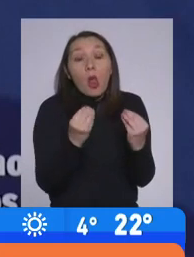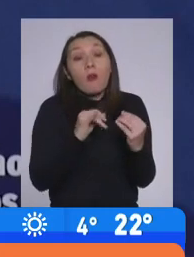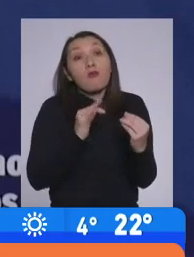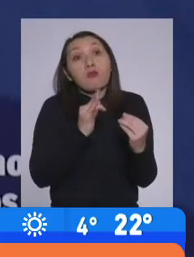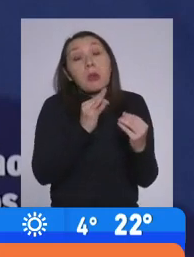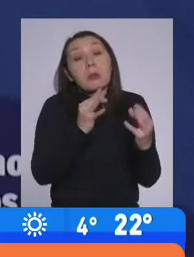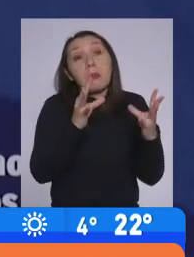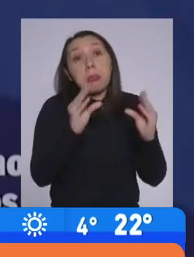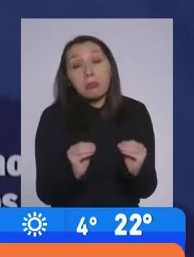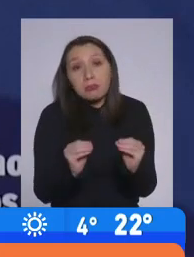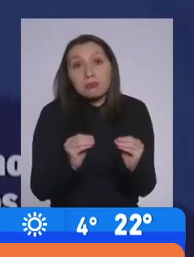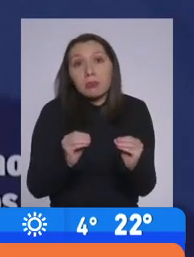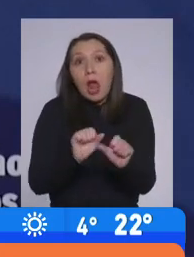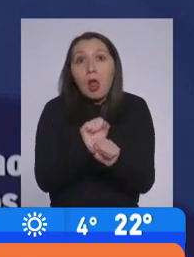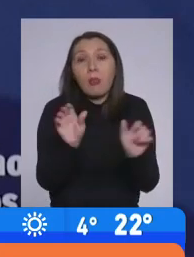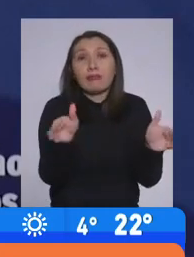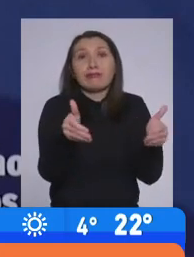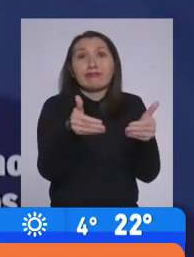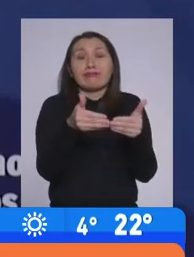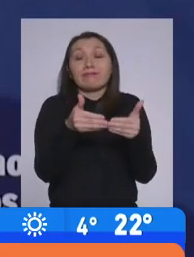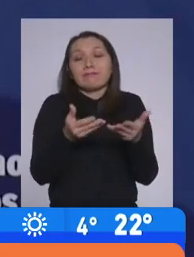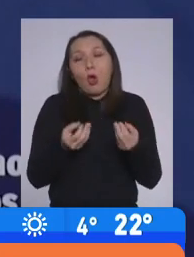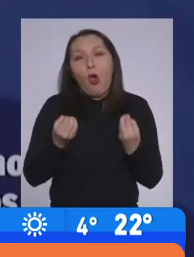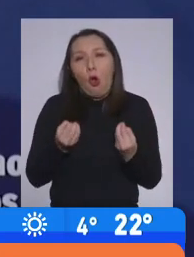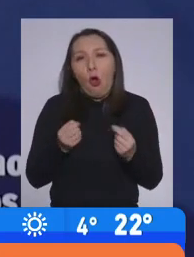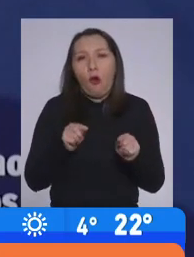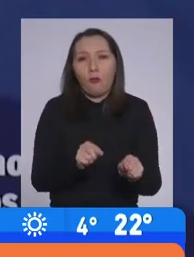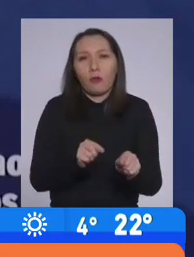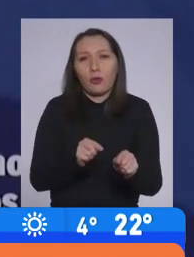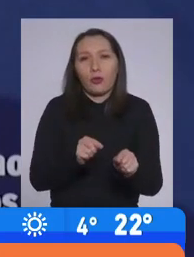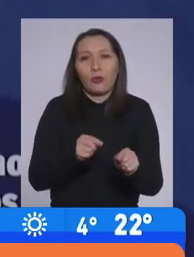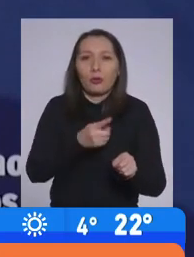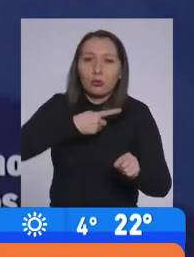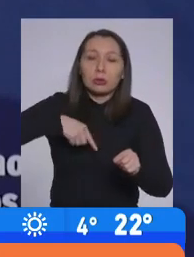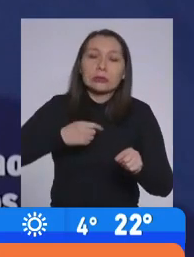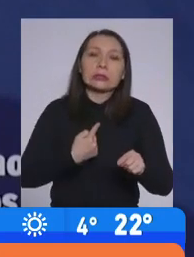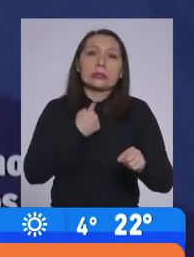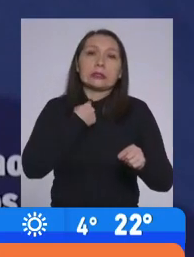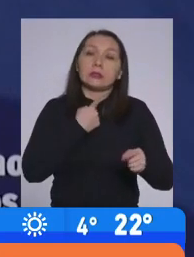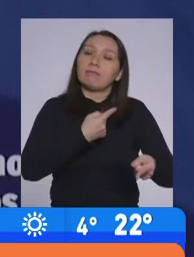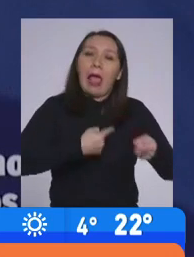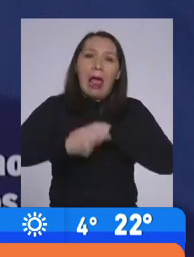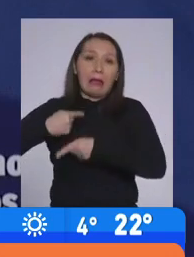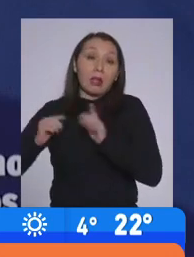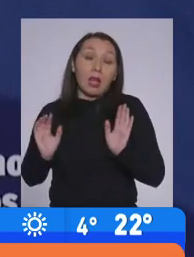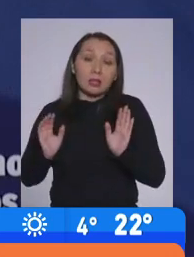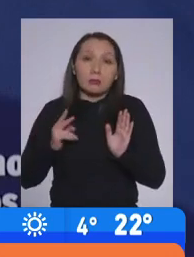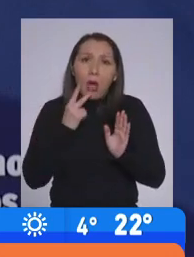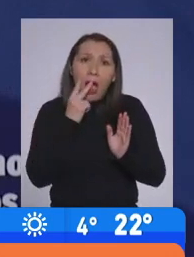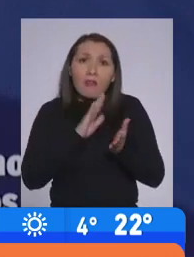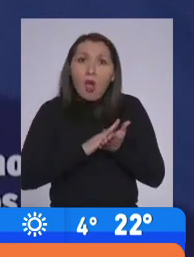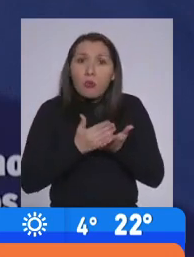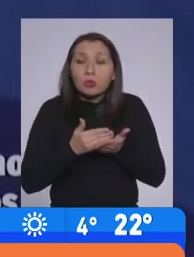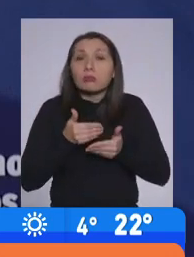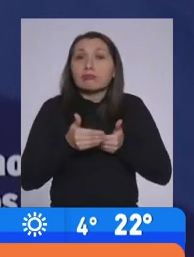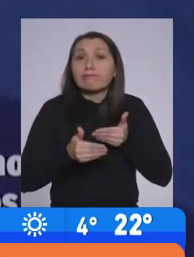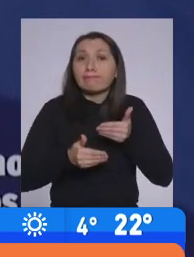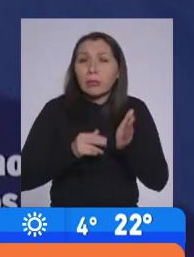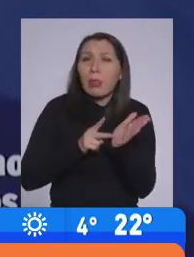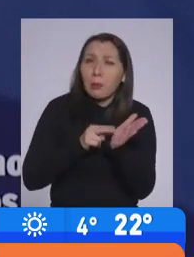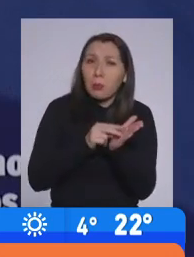apaga y si se apaga obviamente qué daremos marcha atrás pero yo creo